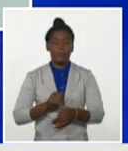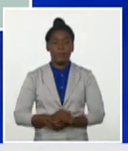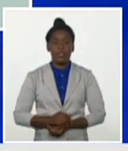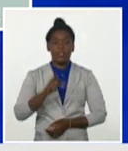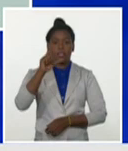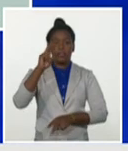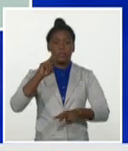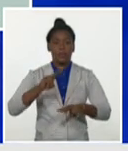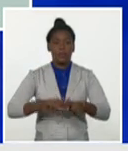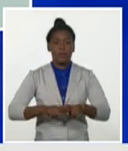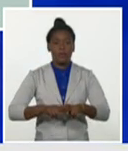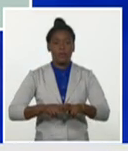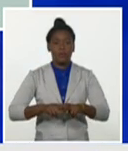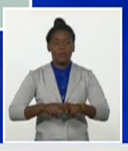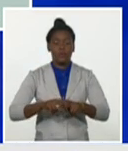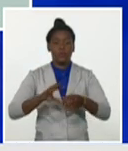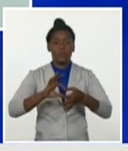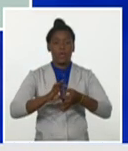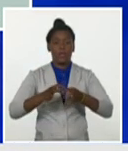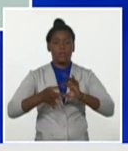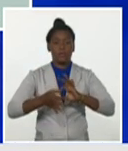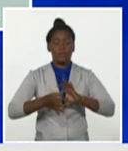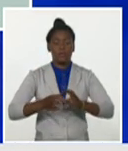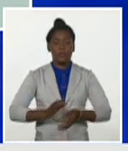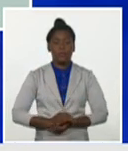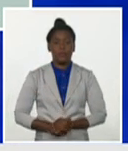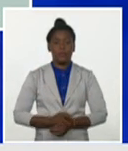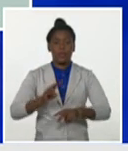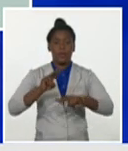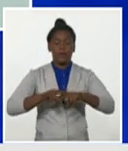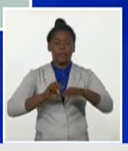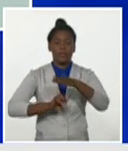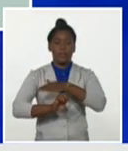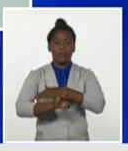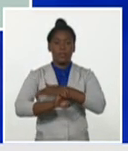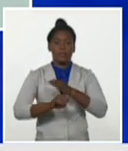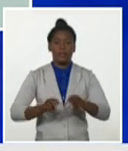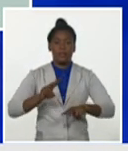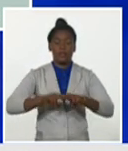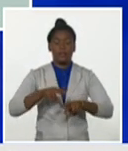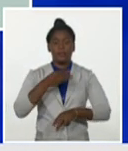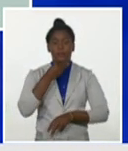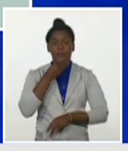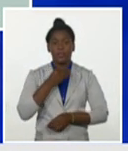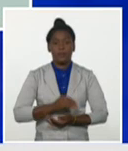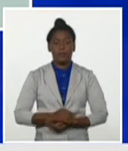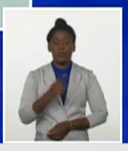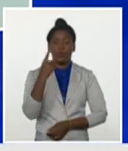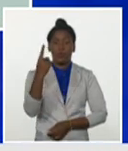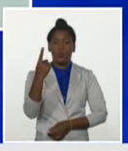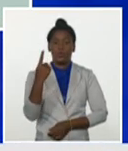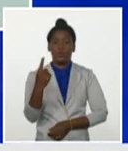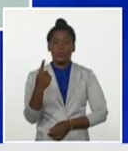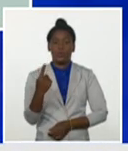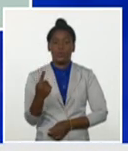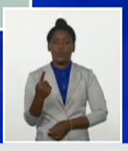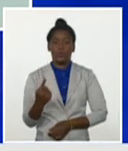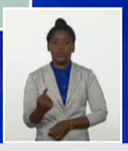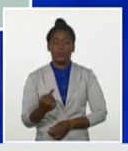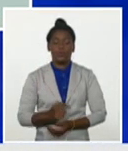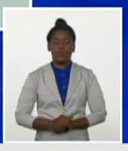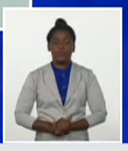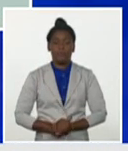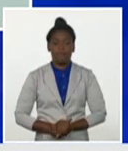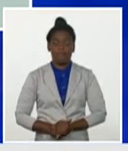Habana, Guanabacoa, Habana del Este y Habana Vieja, 1 de cada uno de estos